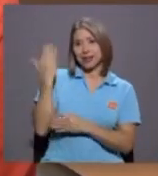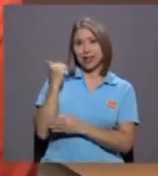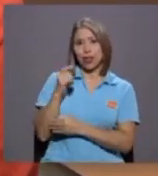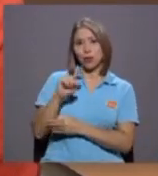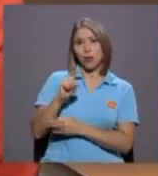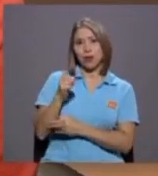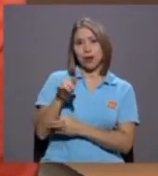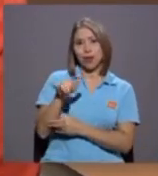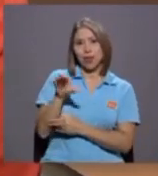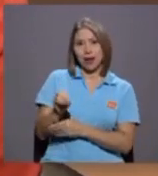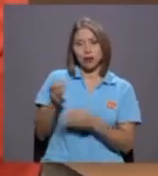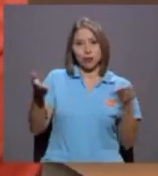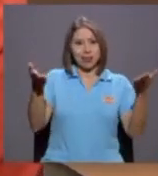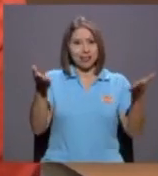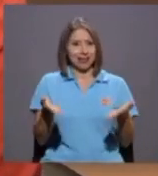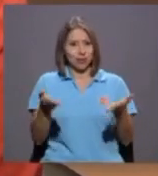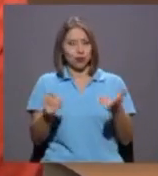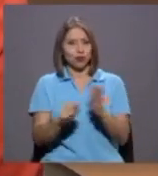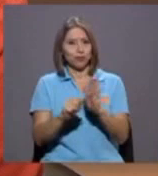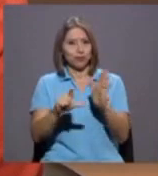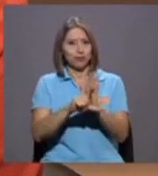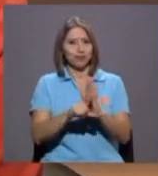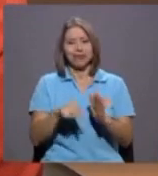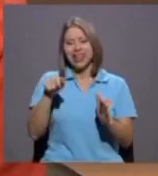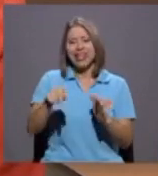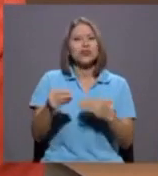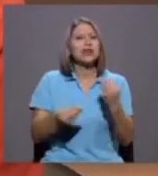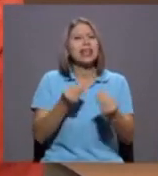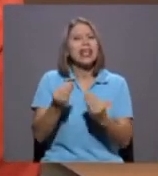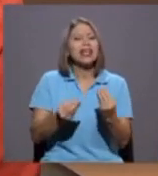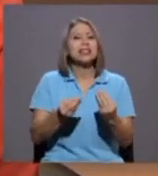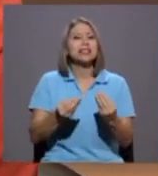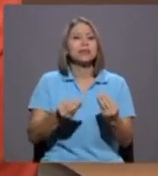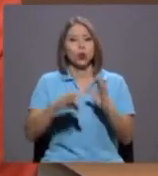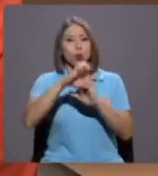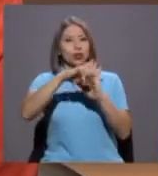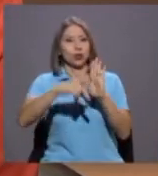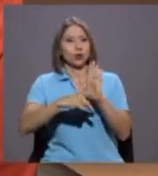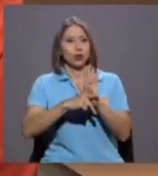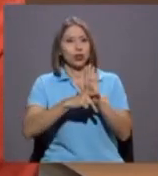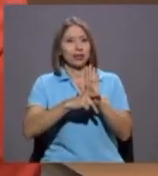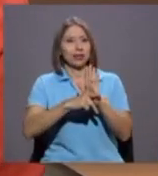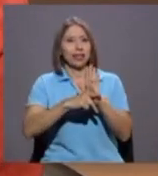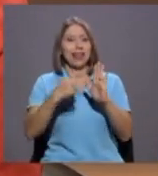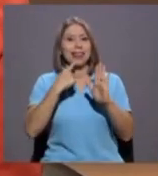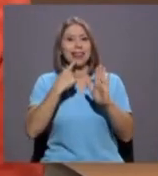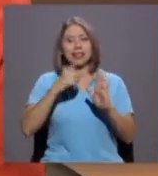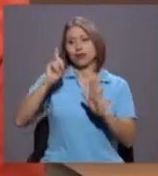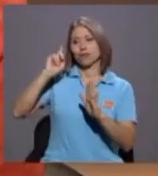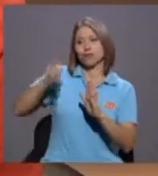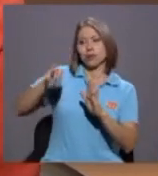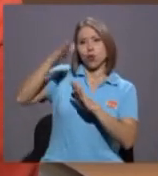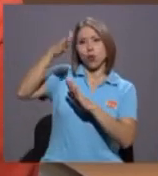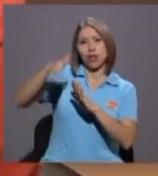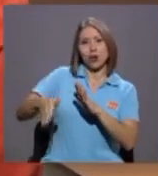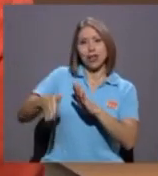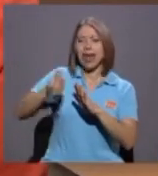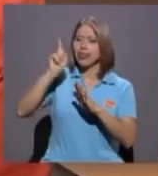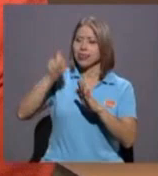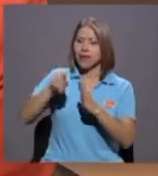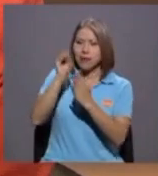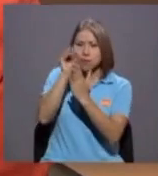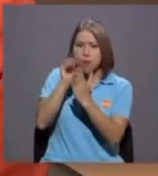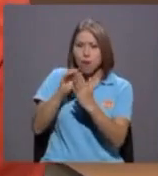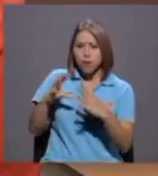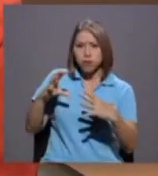Asamblea Legislativa. La memoria es un mandato constitucional de la Contraloría, es la rendición de cuentas